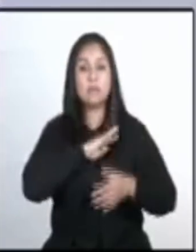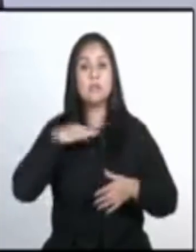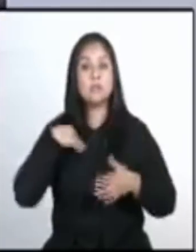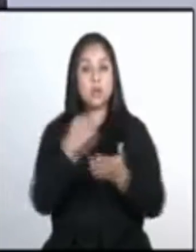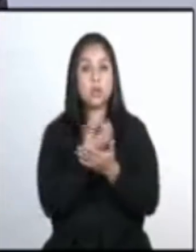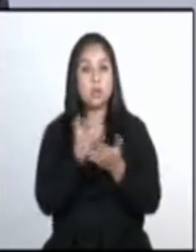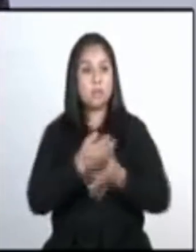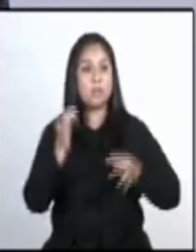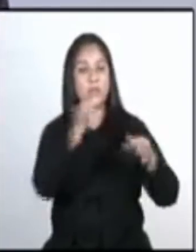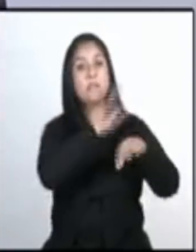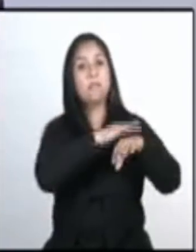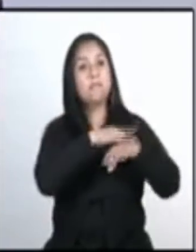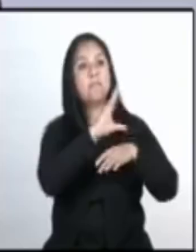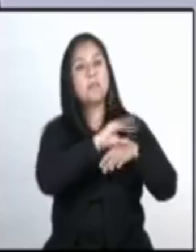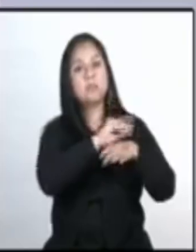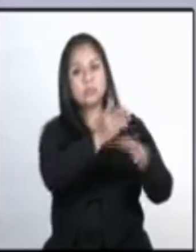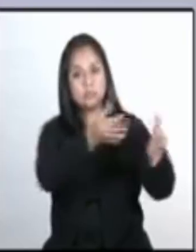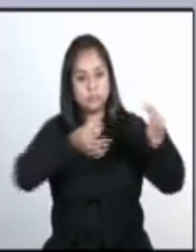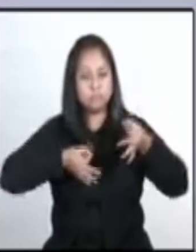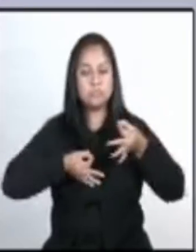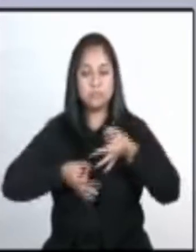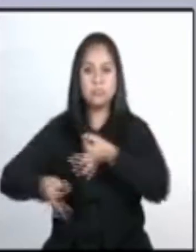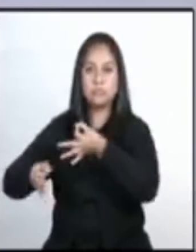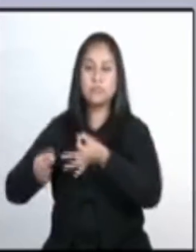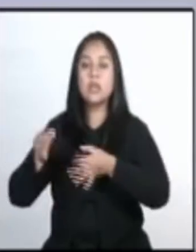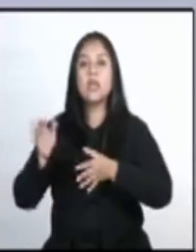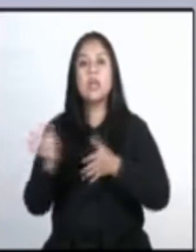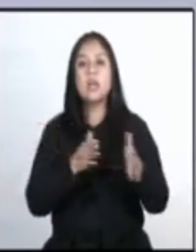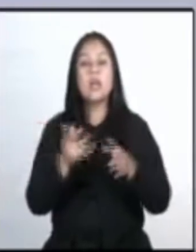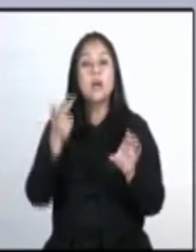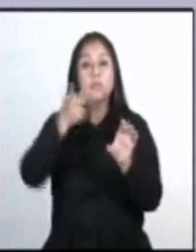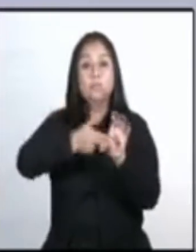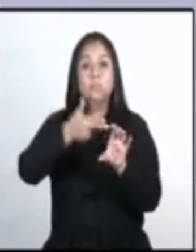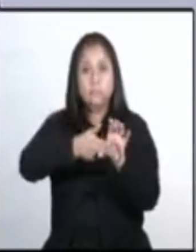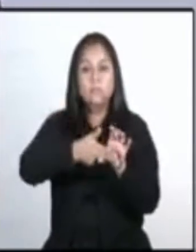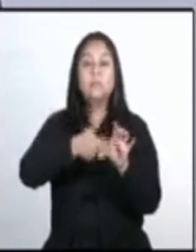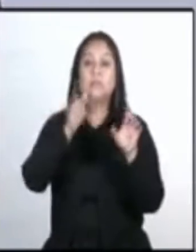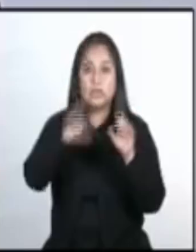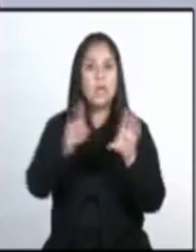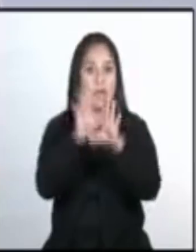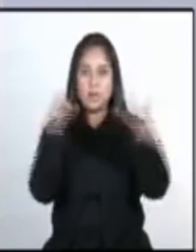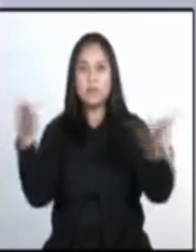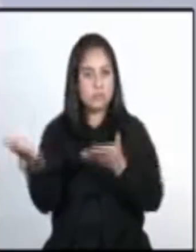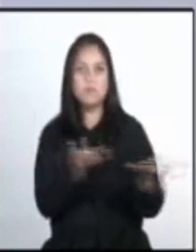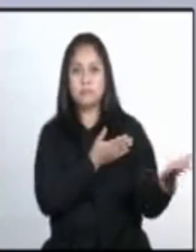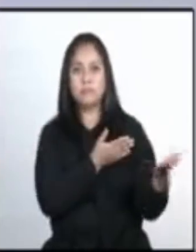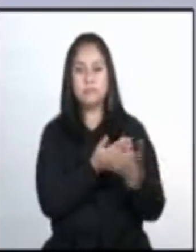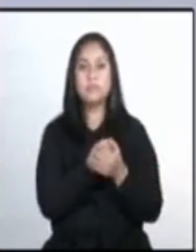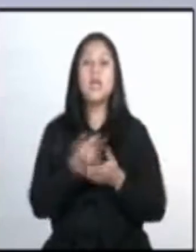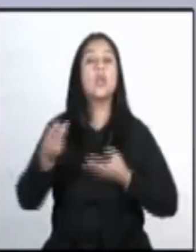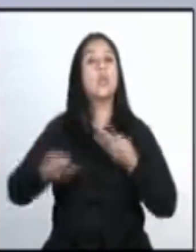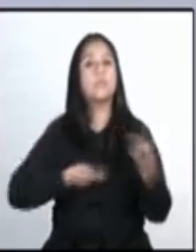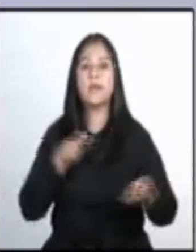Economía. Los expendios de combustible y derivados, las gasolineras, se mantendrán abiertas. Los